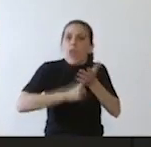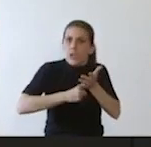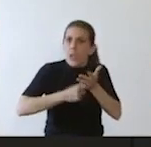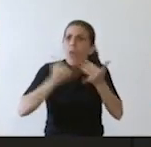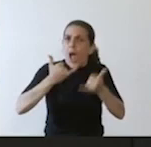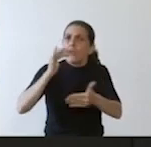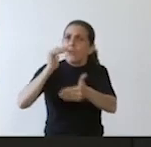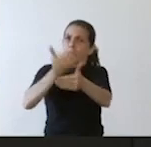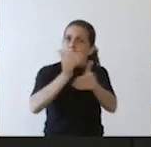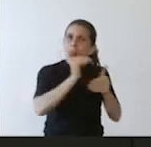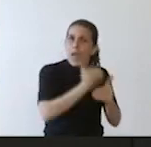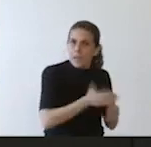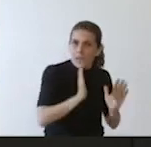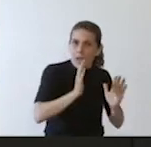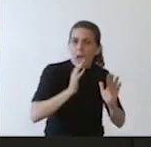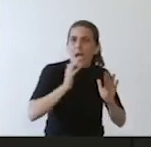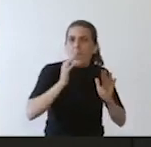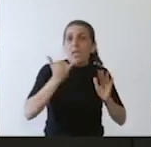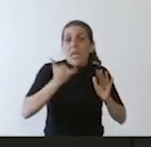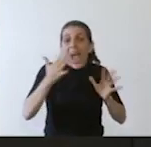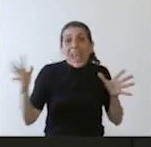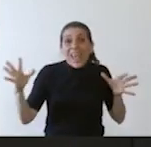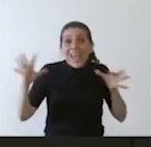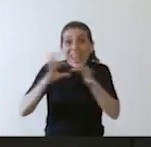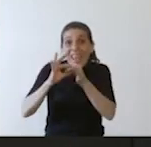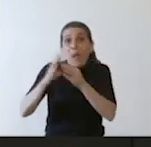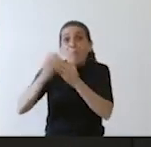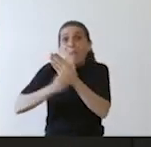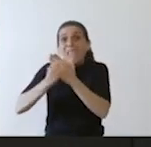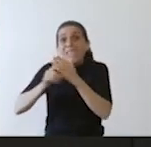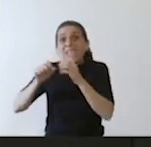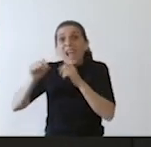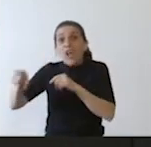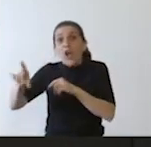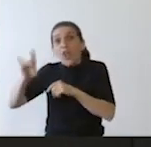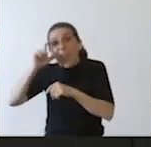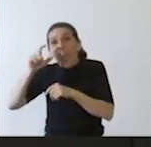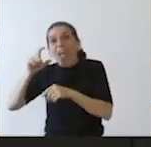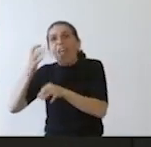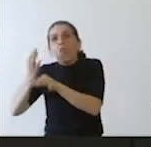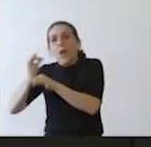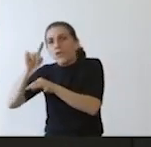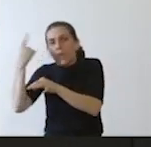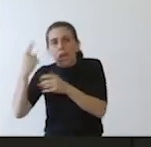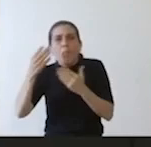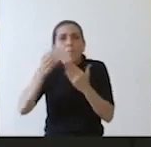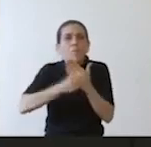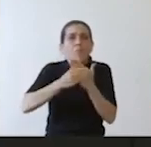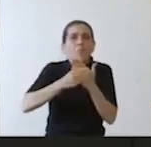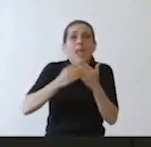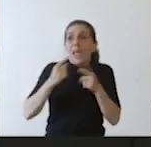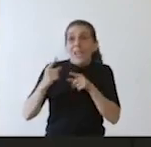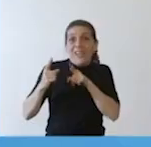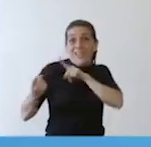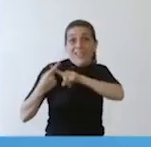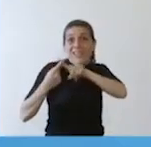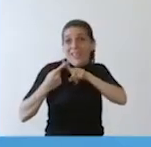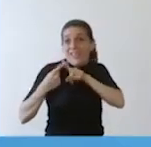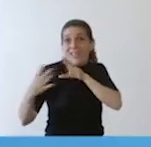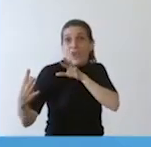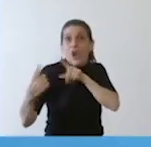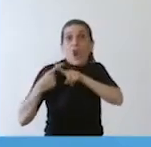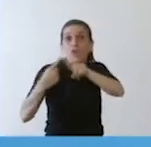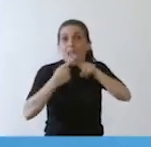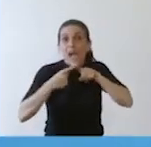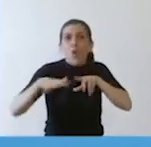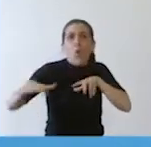y se está articulando con el Ministerio de Educación Nacional, con cada una de las jurisdicciones que tienen un